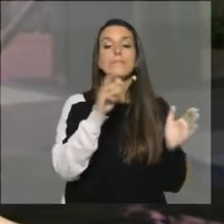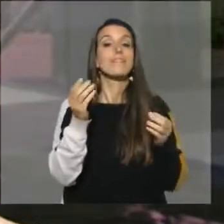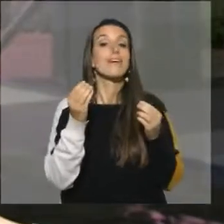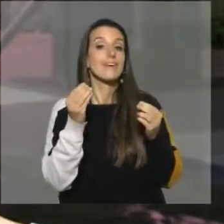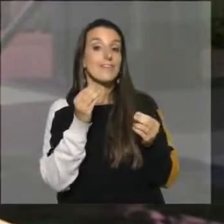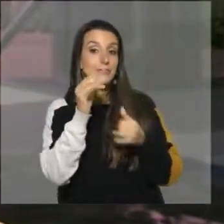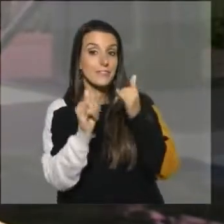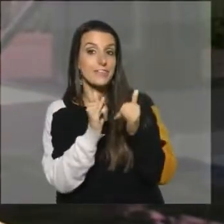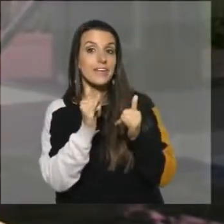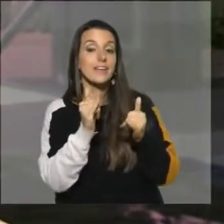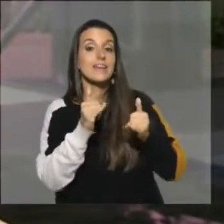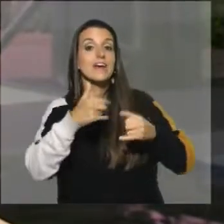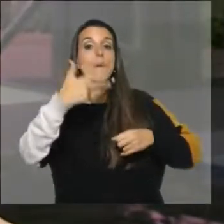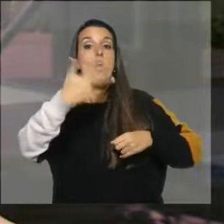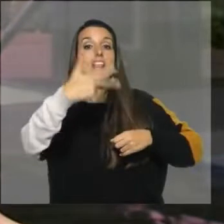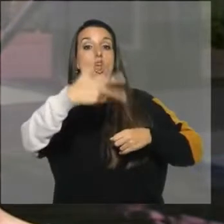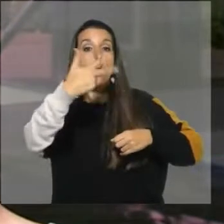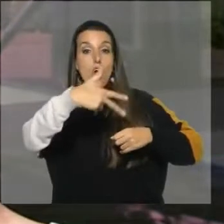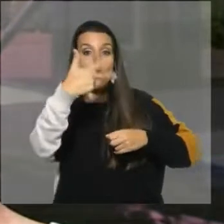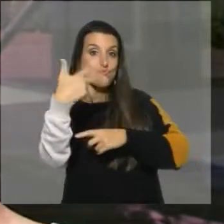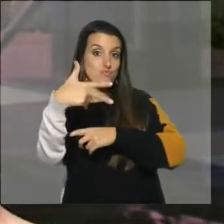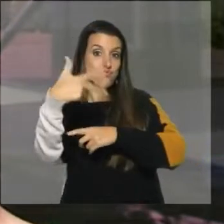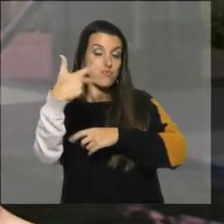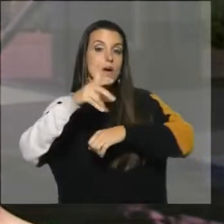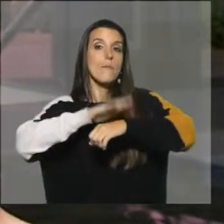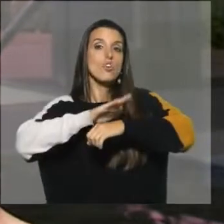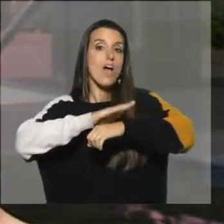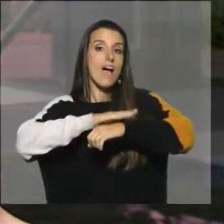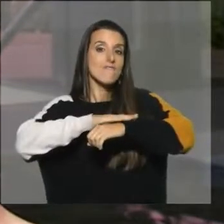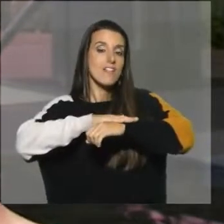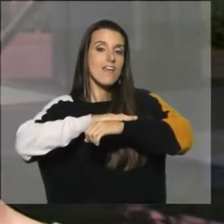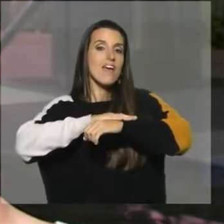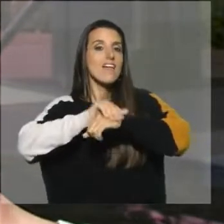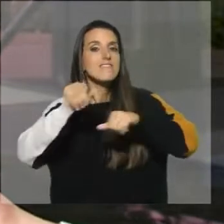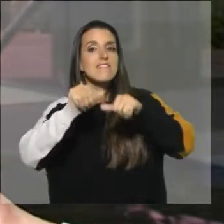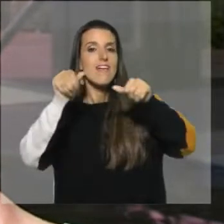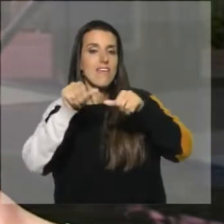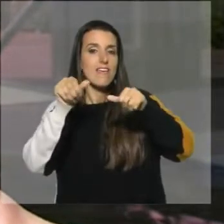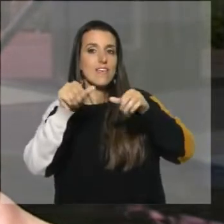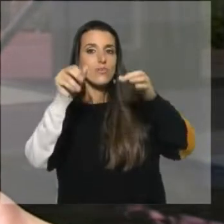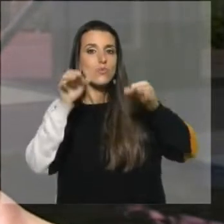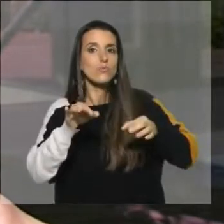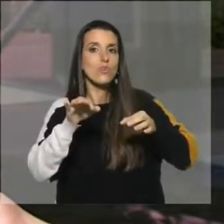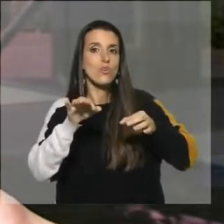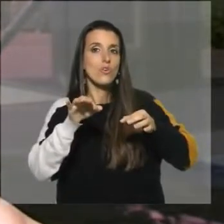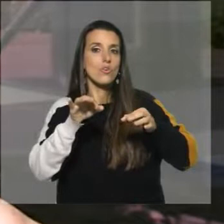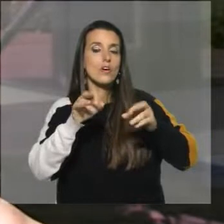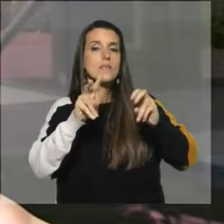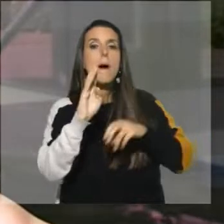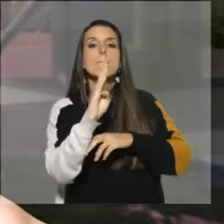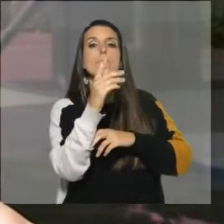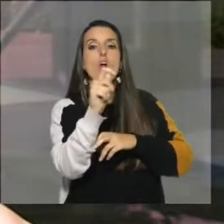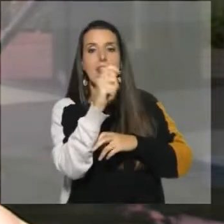un molino de pasta que se encarga entre otras cosas de justamente elaborar todo el tema al portland